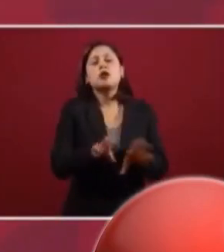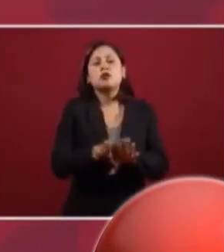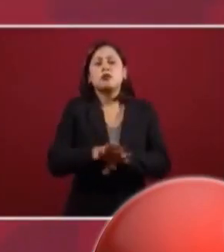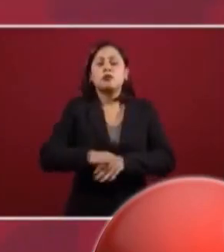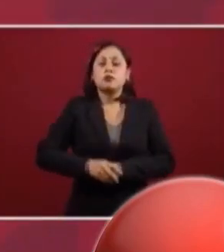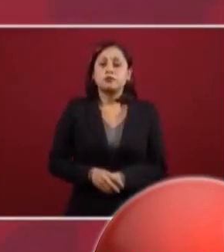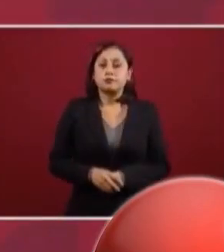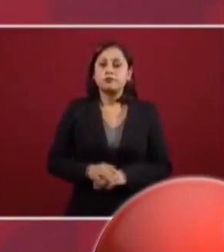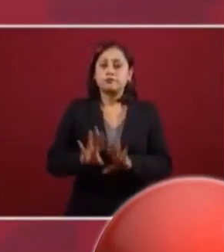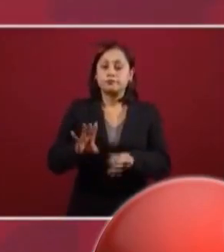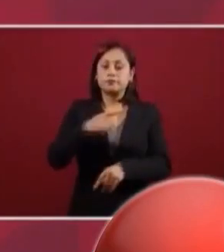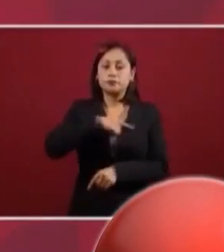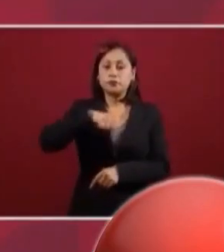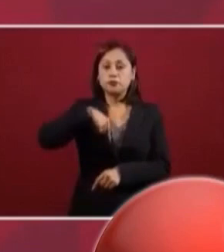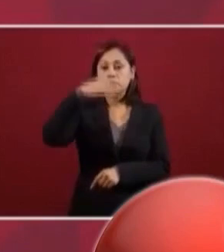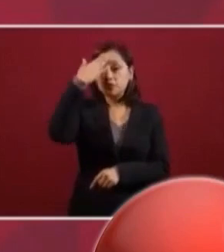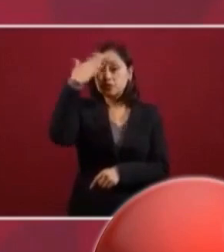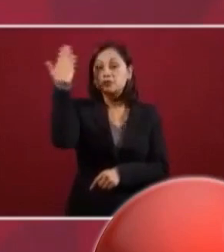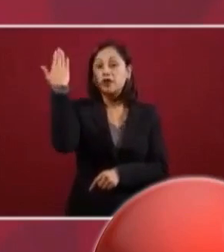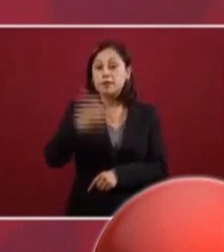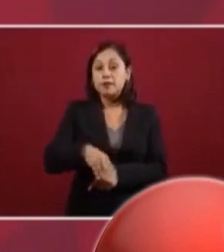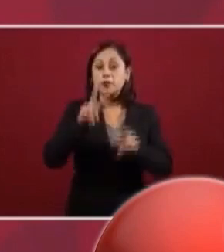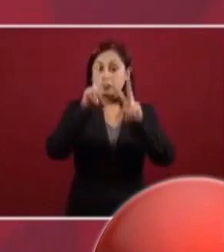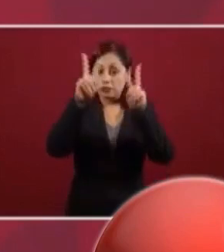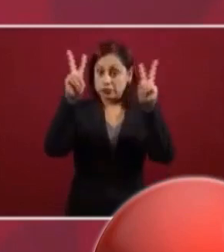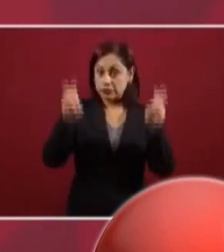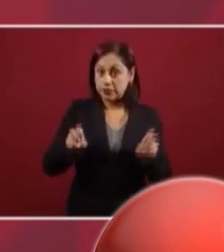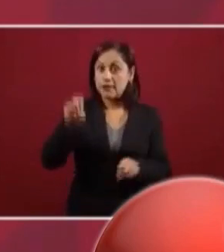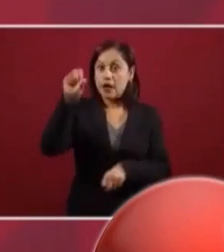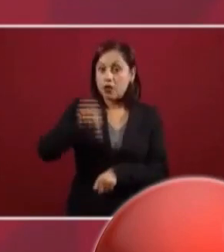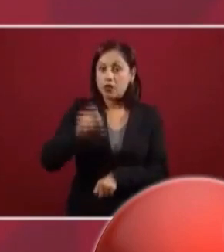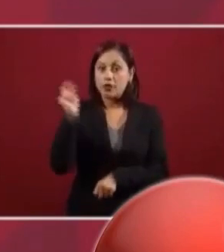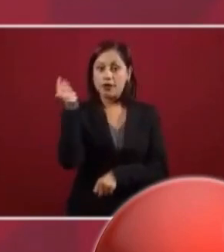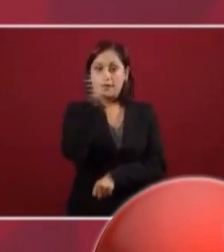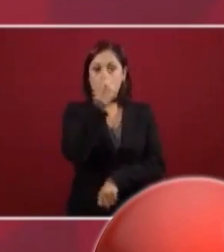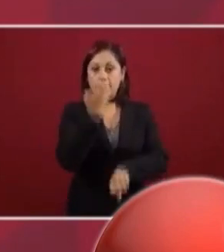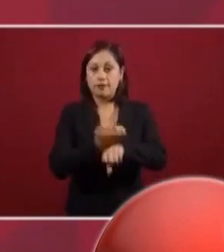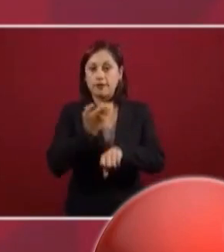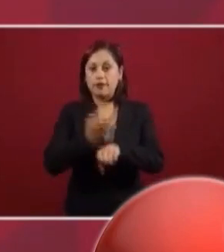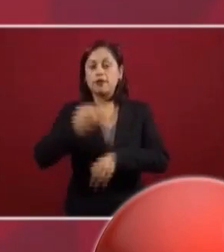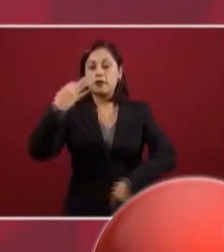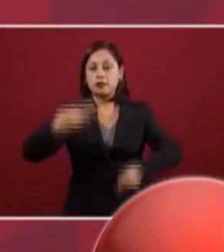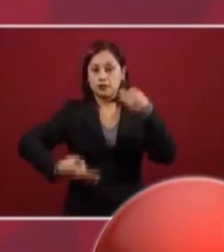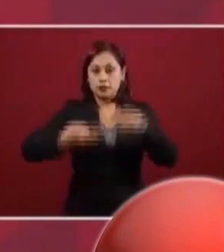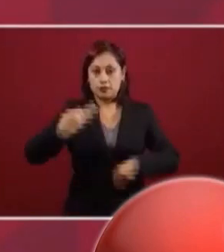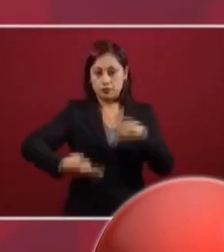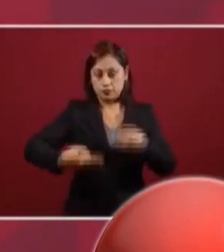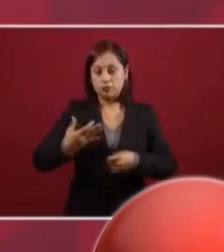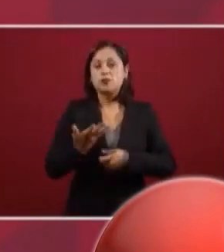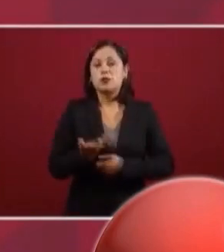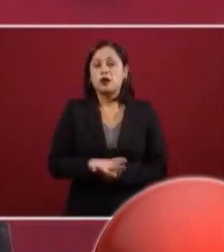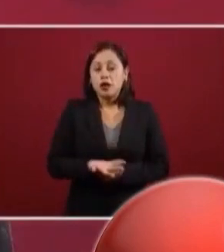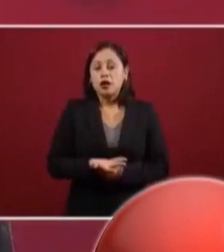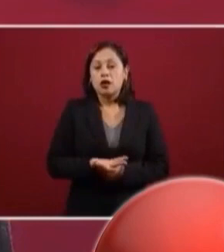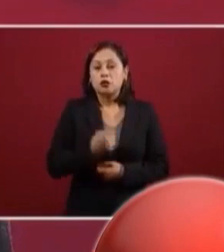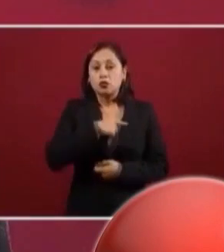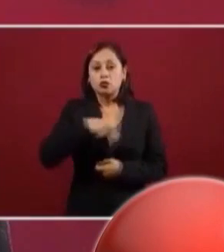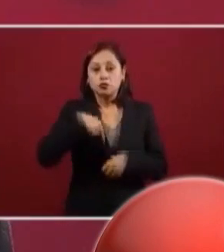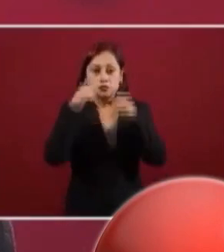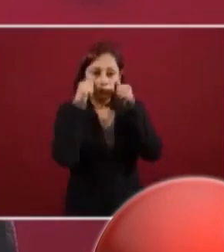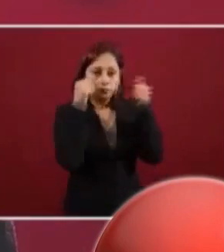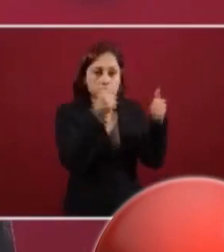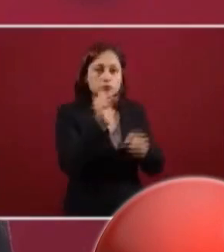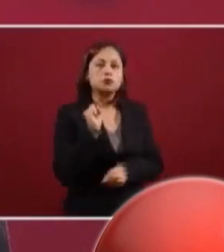día de hoy este asunto se va a tratar en la Suprema Corte y desde luego que estamos muy atentos de lo que ahí se va a